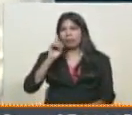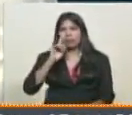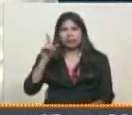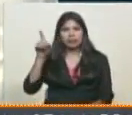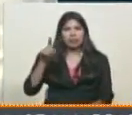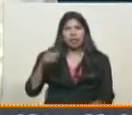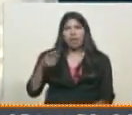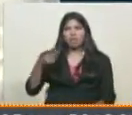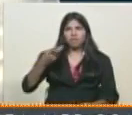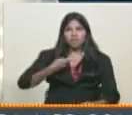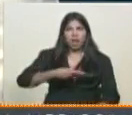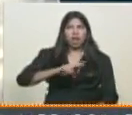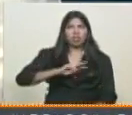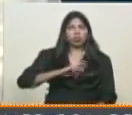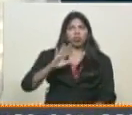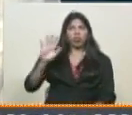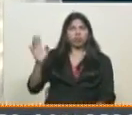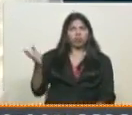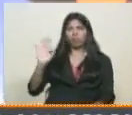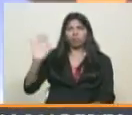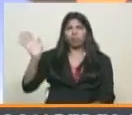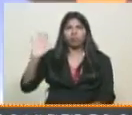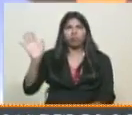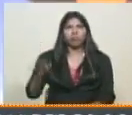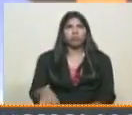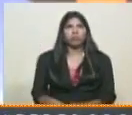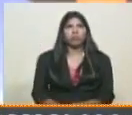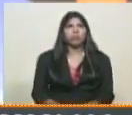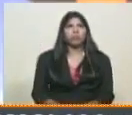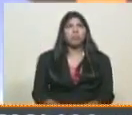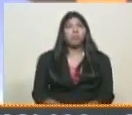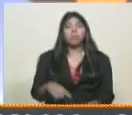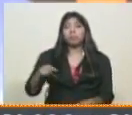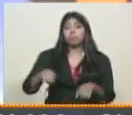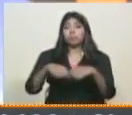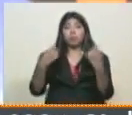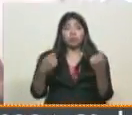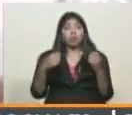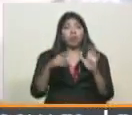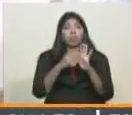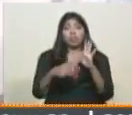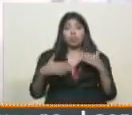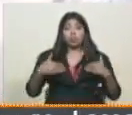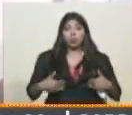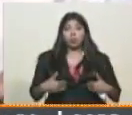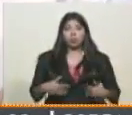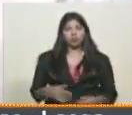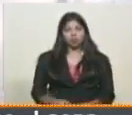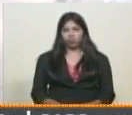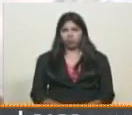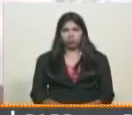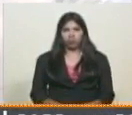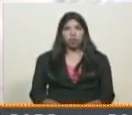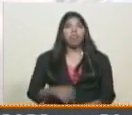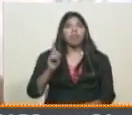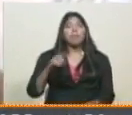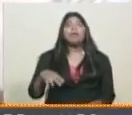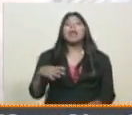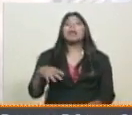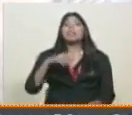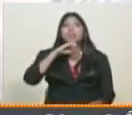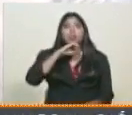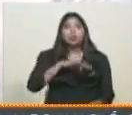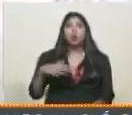a la historia de nuestros pueblos y yo creo que en venezuela no solamente no se violan los derechos humanos sino que había un resarcimiento los derechos humanos históricos de la deuda